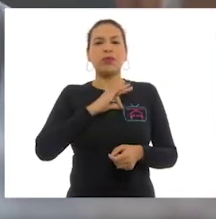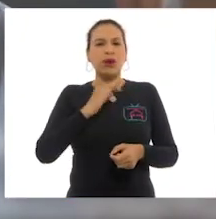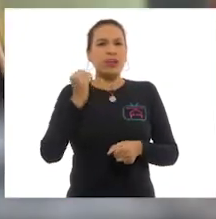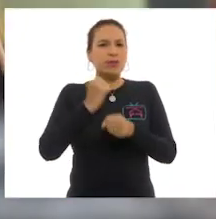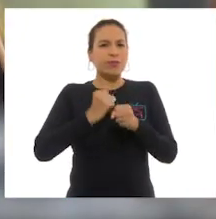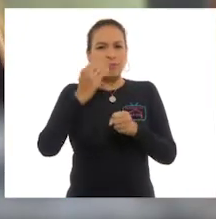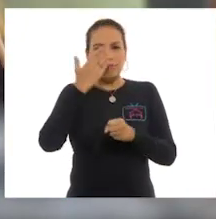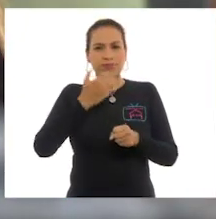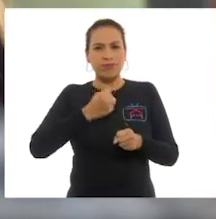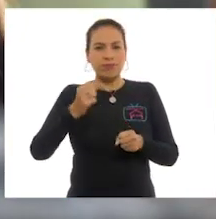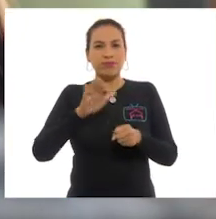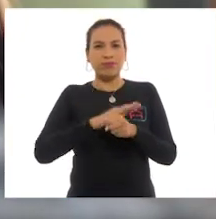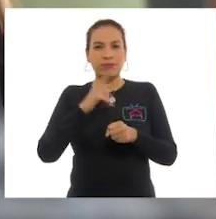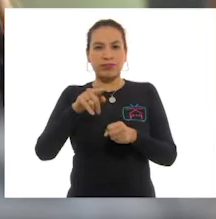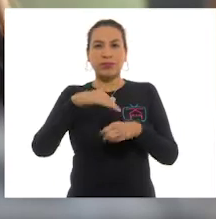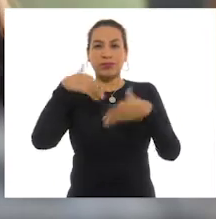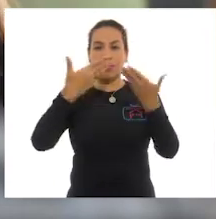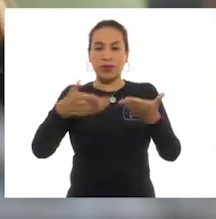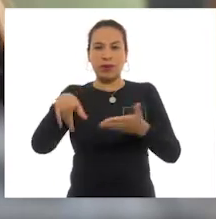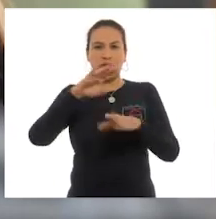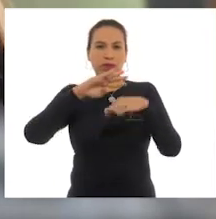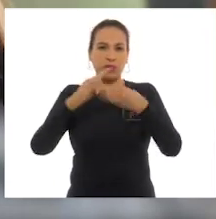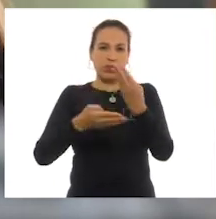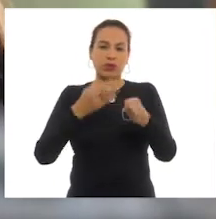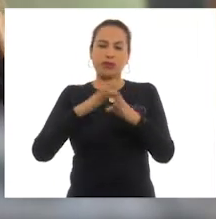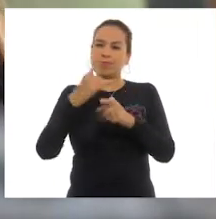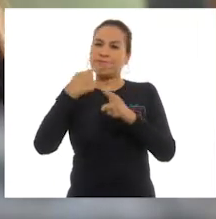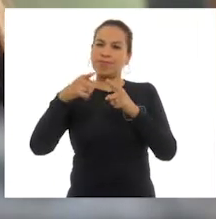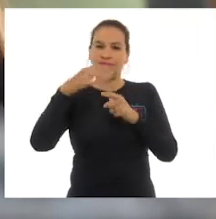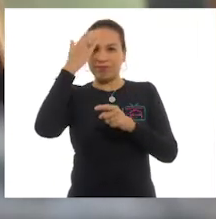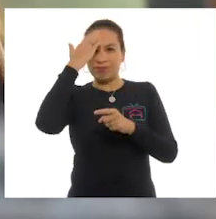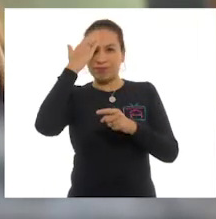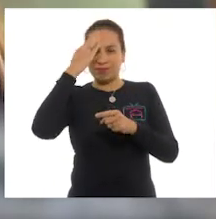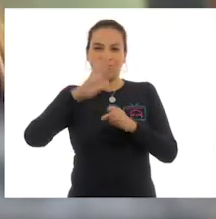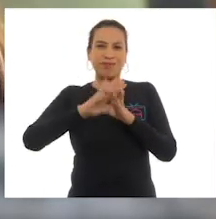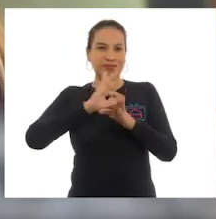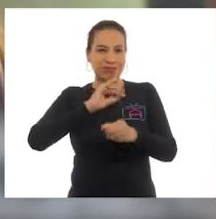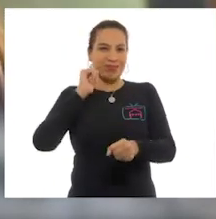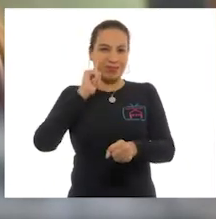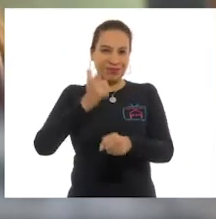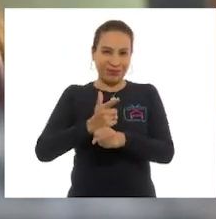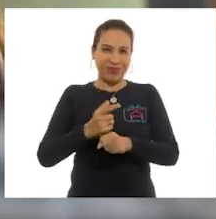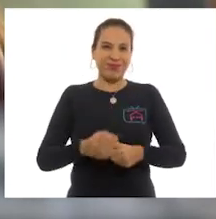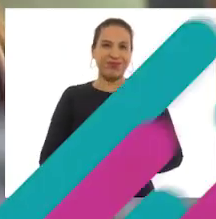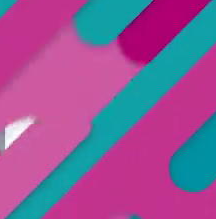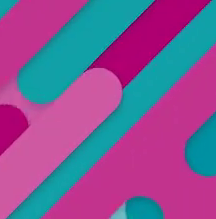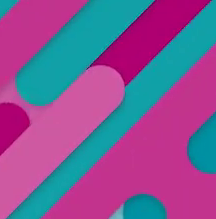talento, porque allá afuera el mundo está lleno de conocimiento por descubrir.